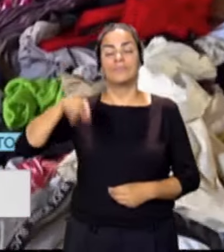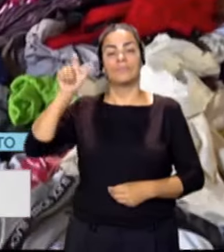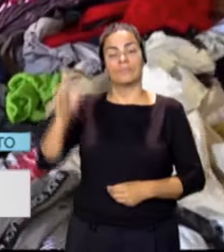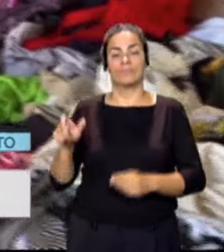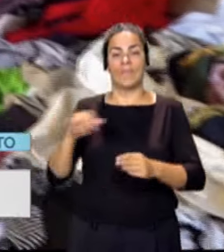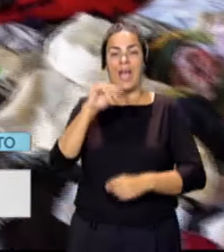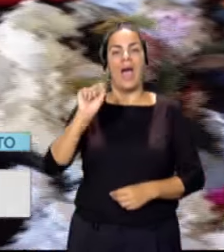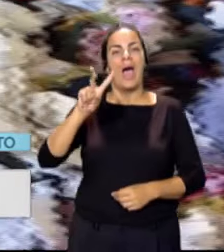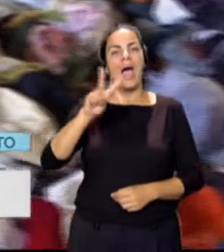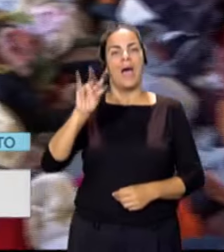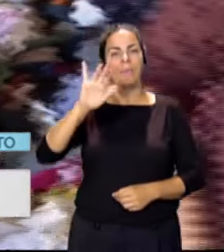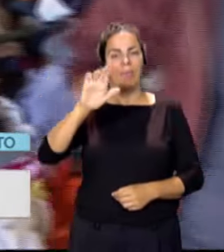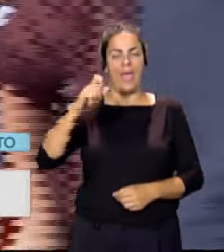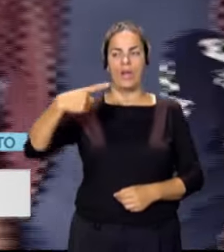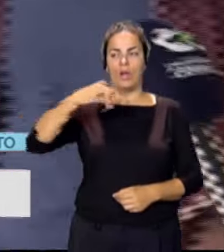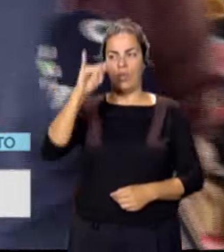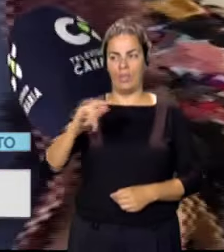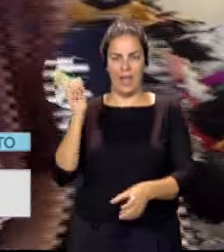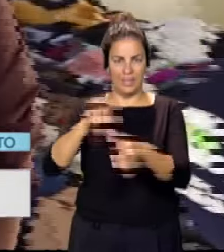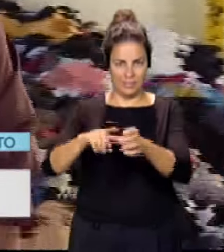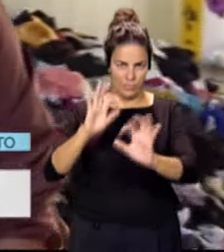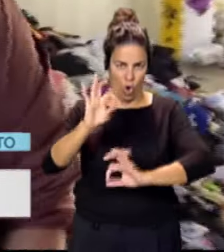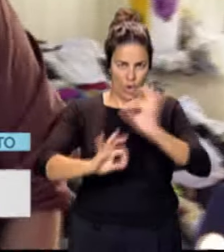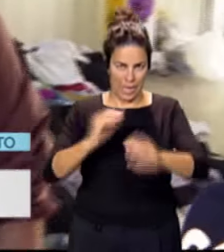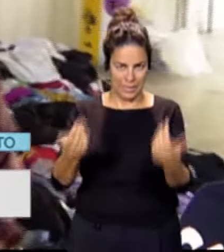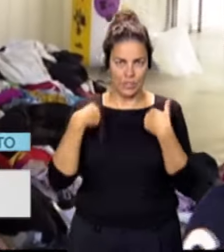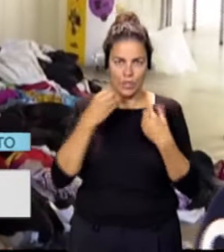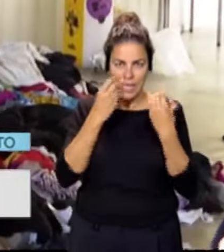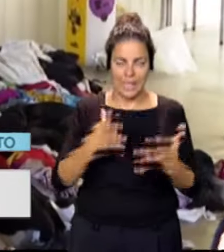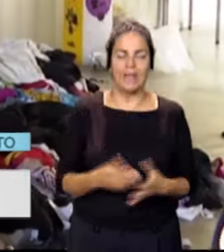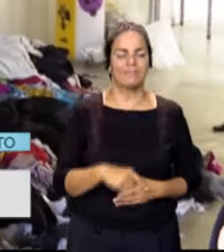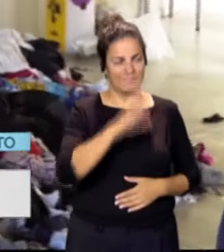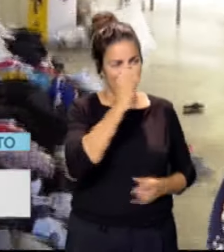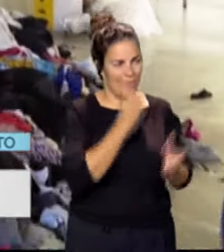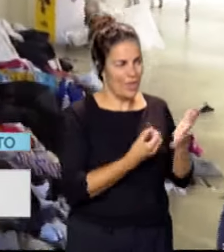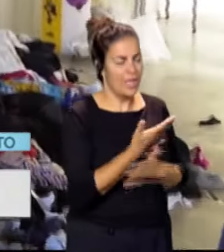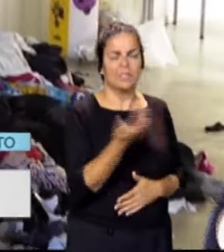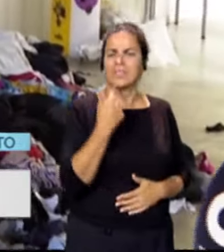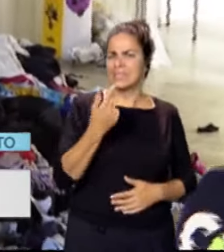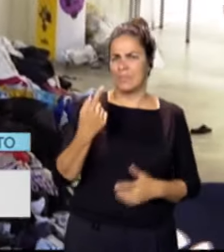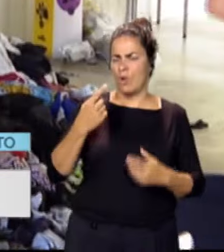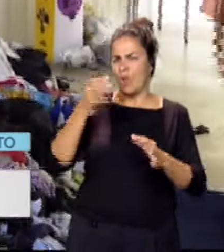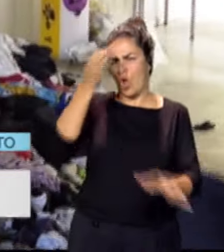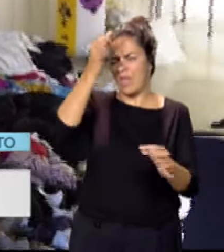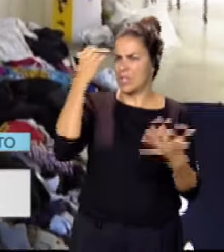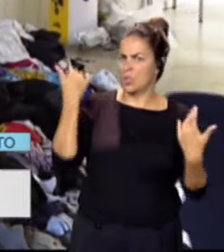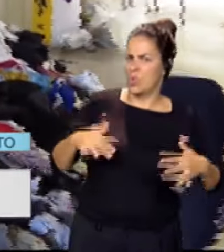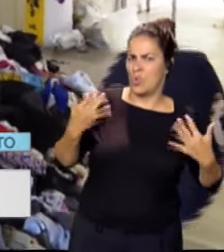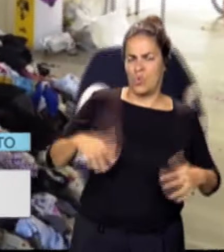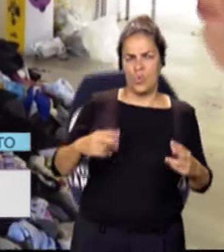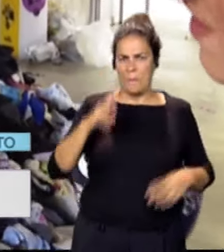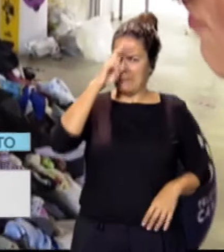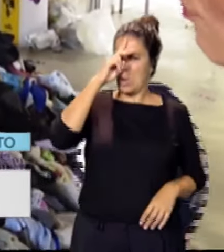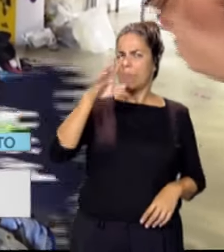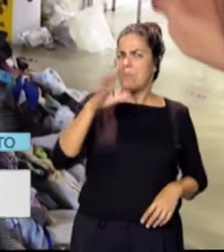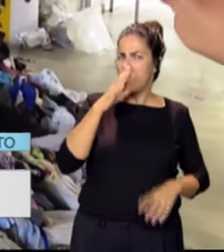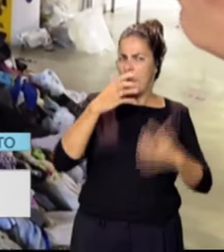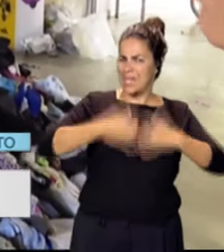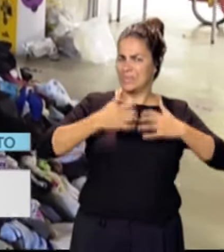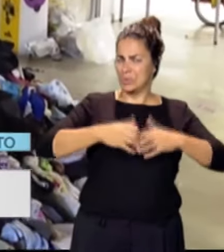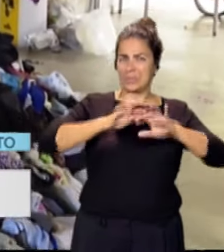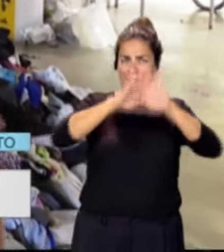organización muy buenos días Javier qué tal Buenos días Gema bueno hablábamos de que son unos datos bastante alarmantes No es una de las Industrias que más contaminan el